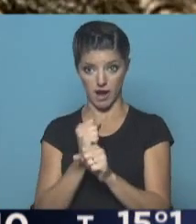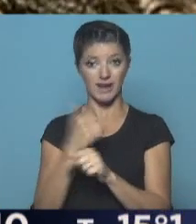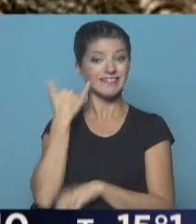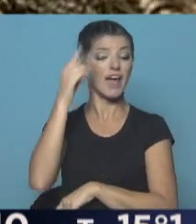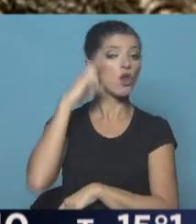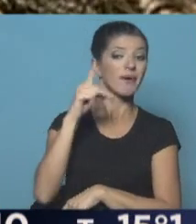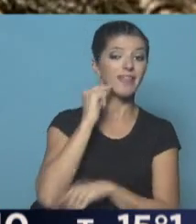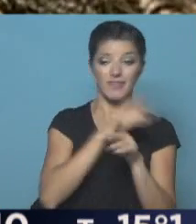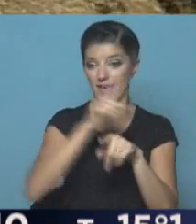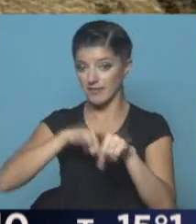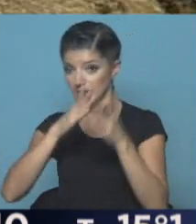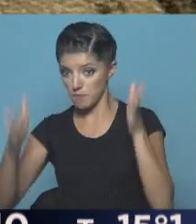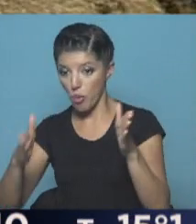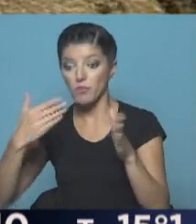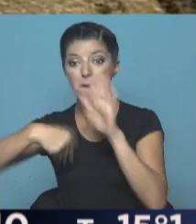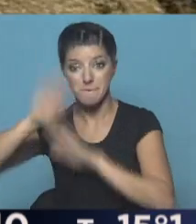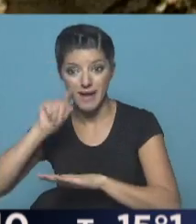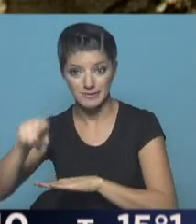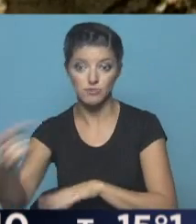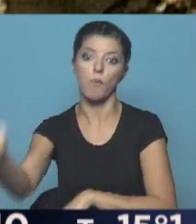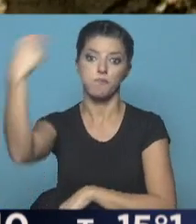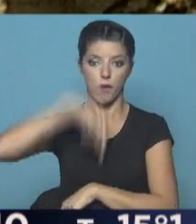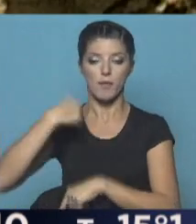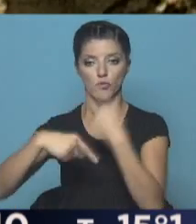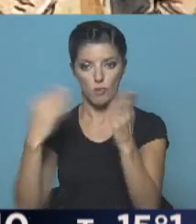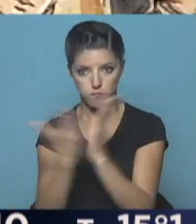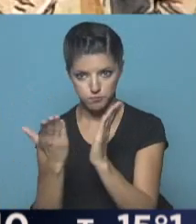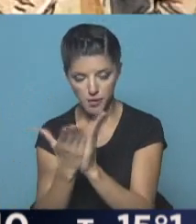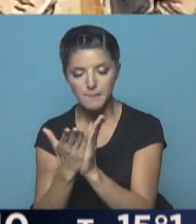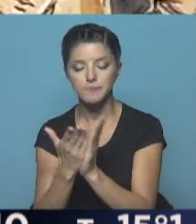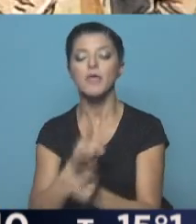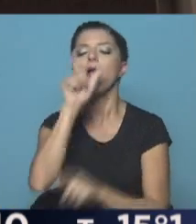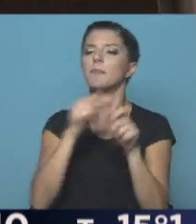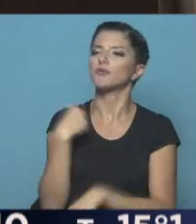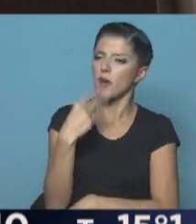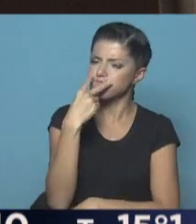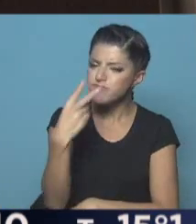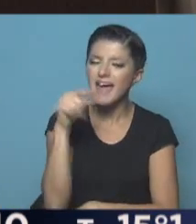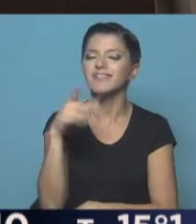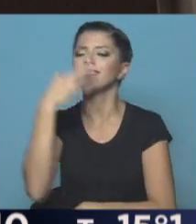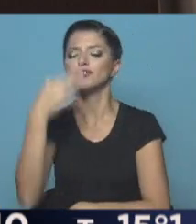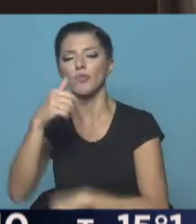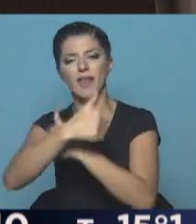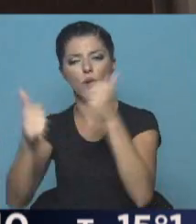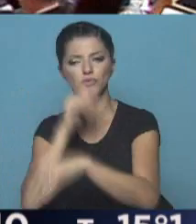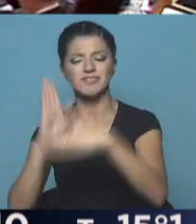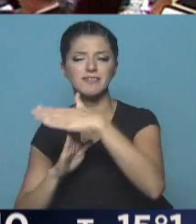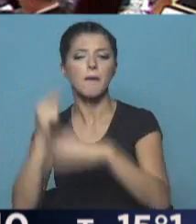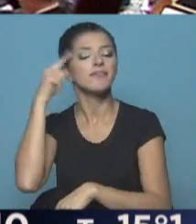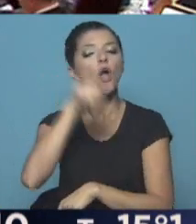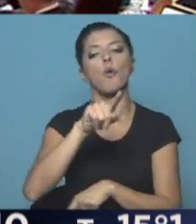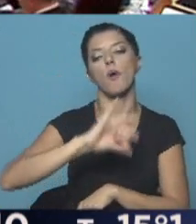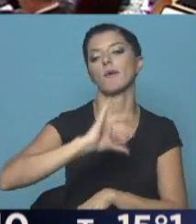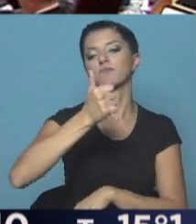contempla la medida. Los observadores no dejan de encuadrar la reciente decisión judicial como un nuevo triunfo de los republicanos,